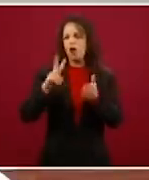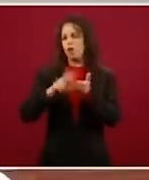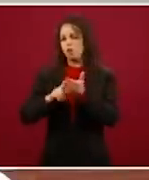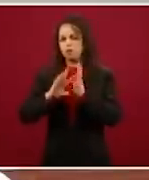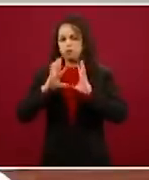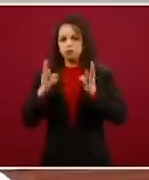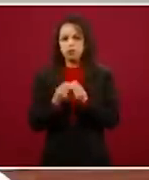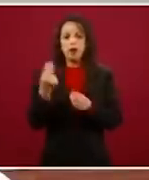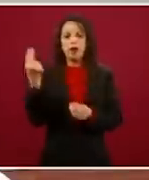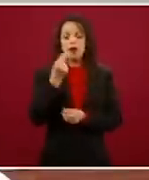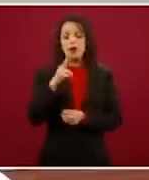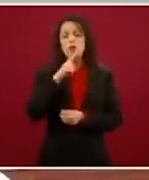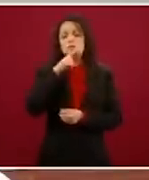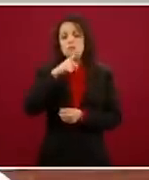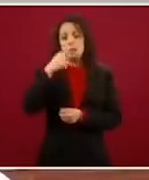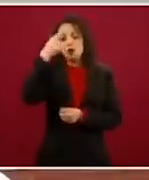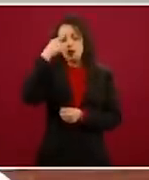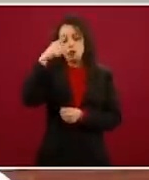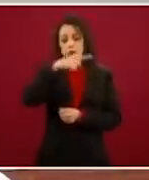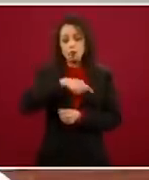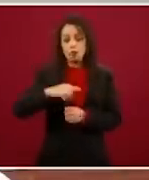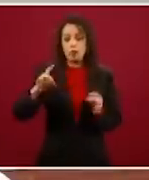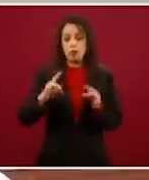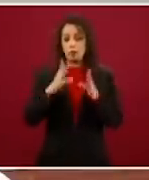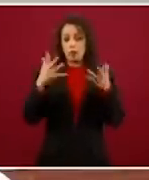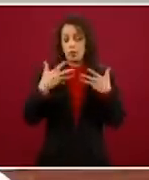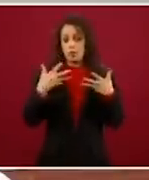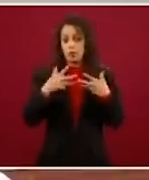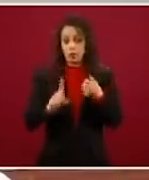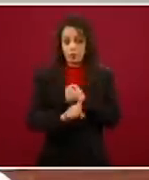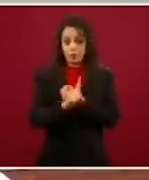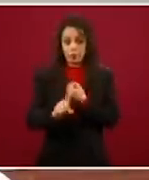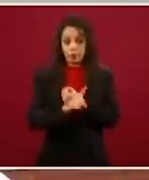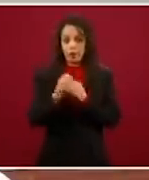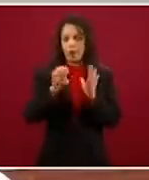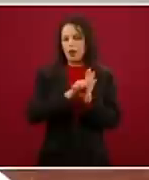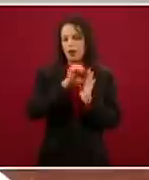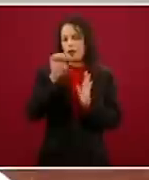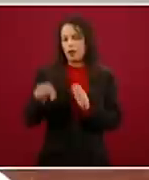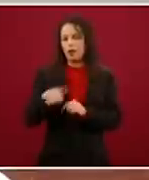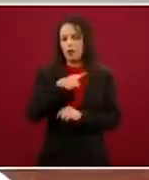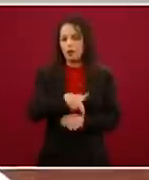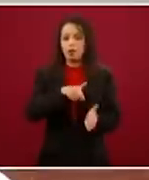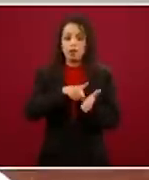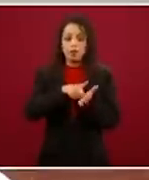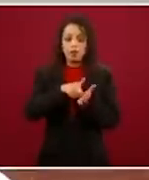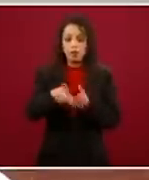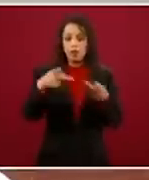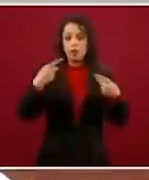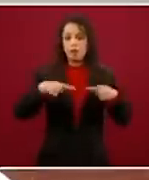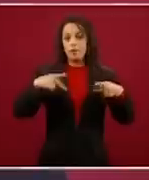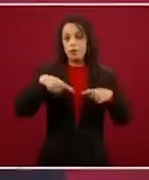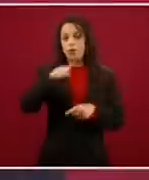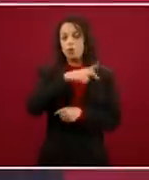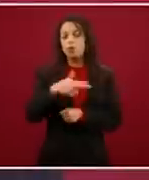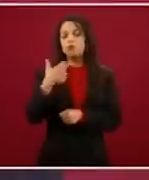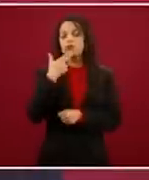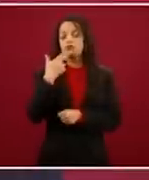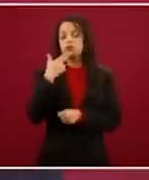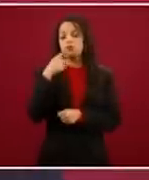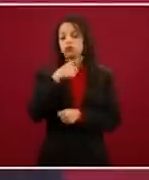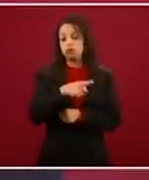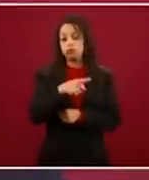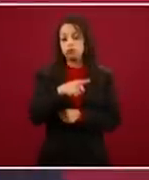las mejores condiciones para efecto de cuando existe una afectación, por ejemplo, a los derechos de los usuarios del sistema